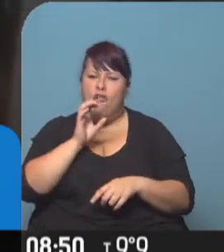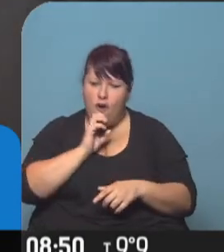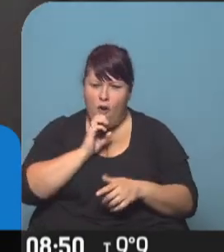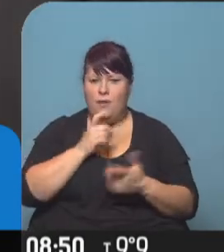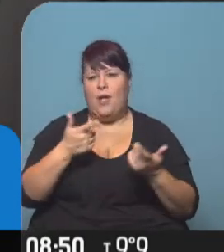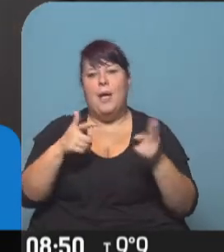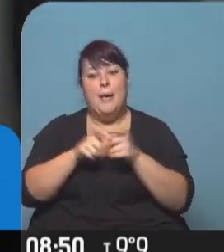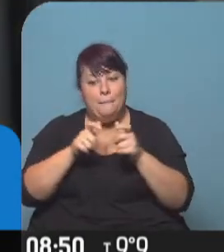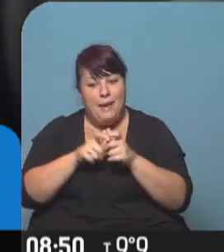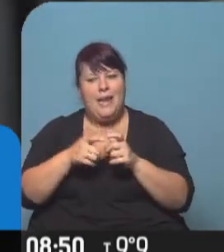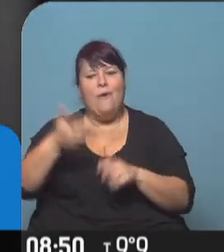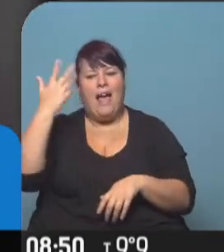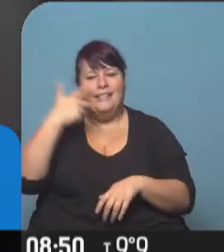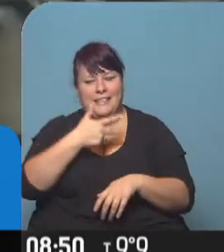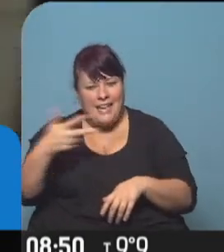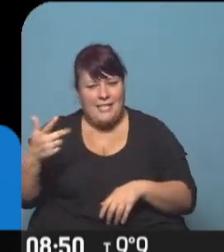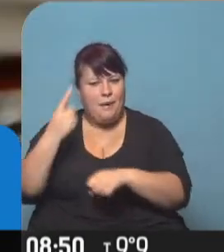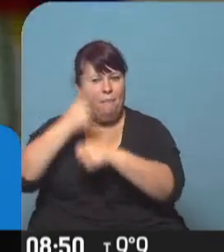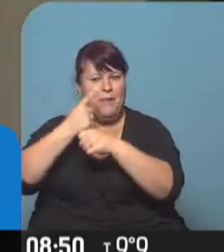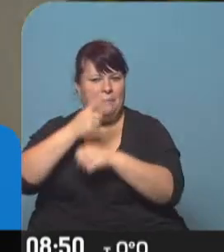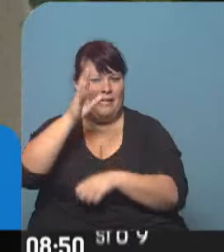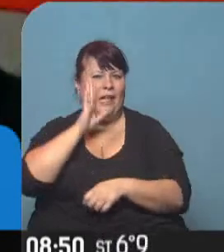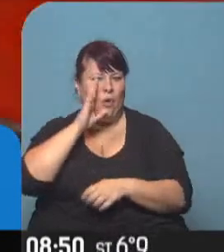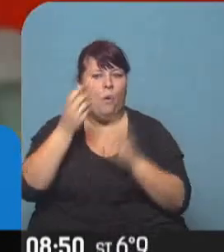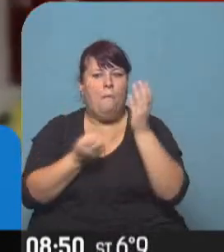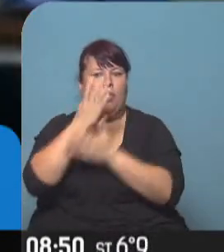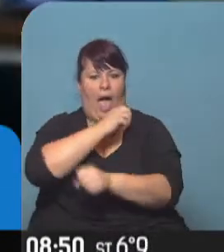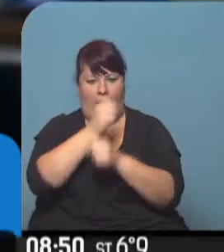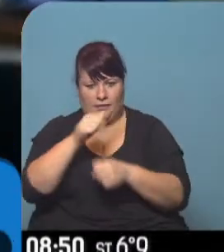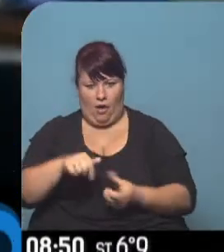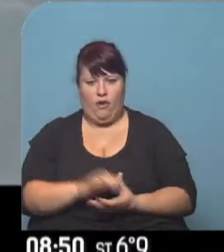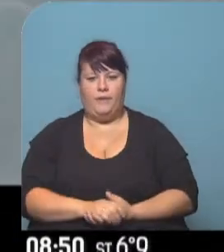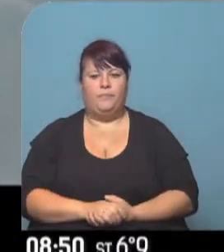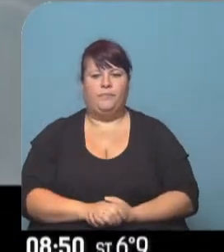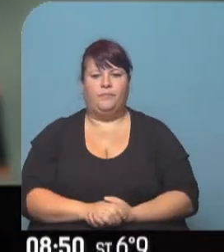para una película que de hace 3 semanas está primera en los Estados Unidos desde que estrenó. You wouldn't mind.